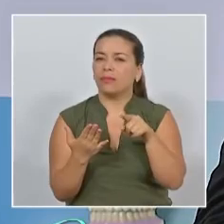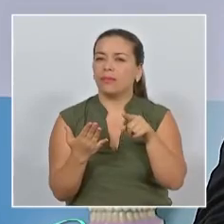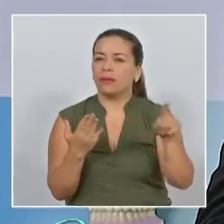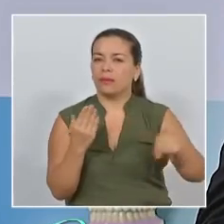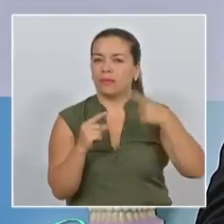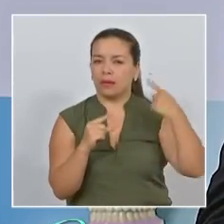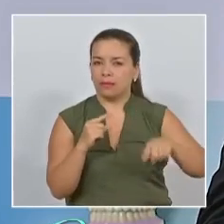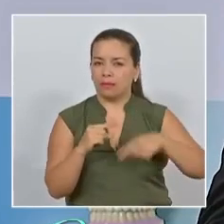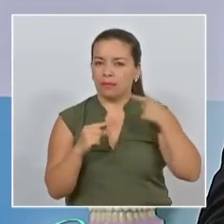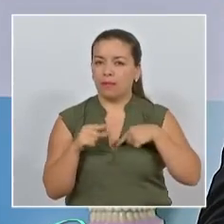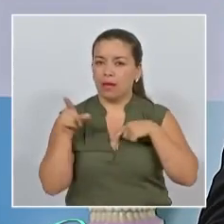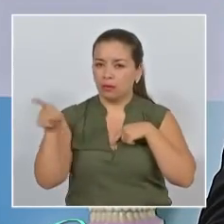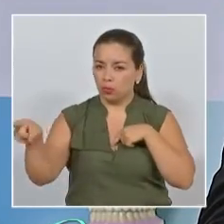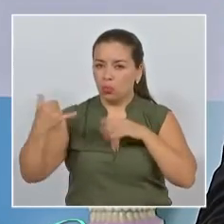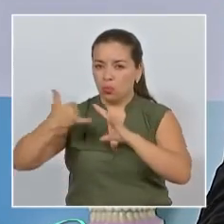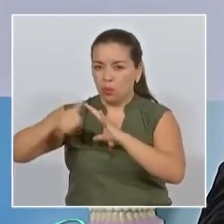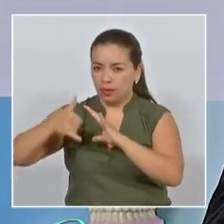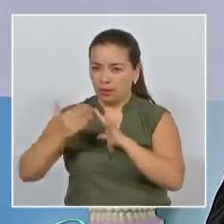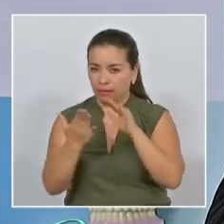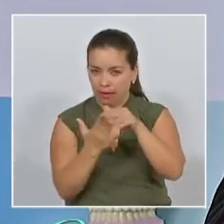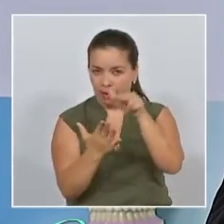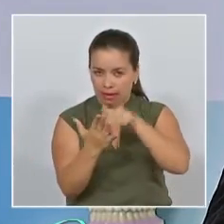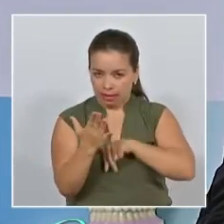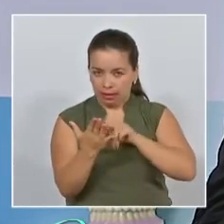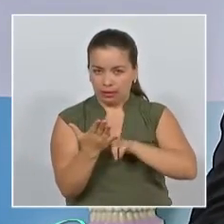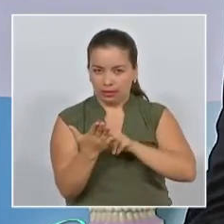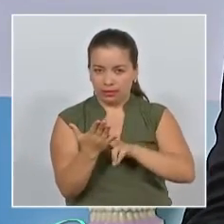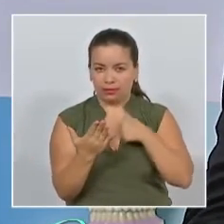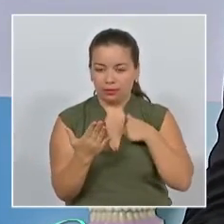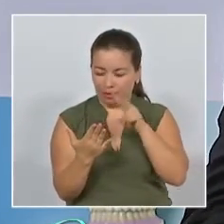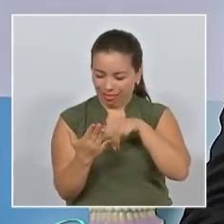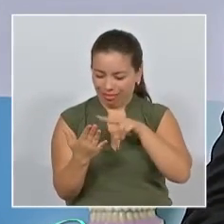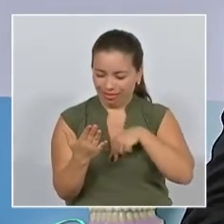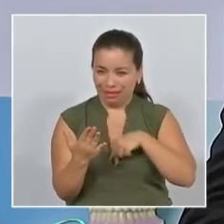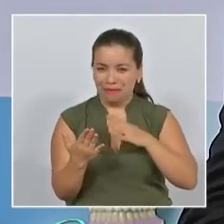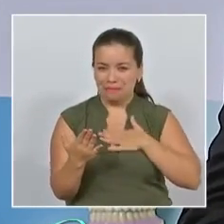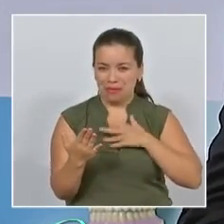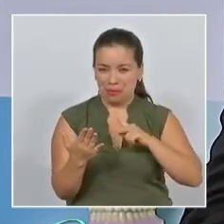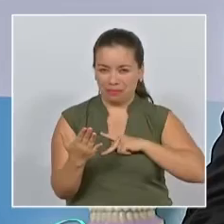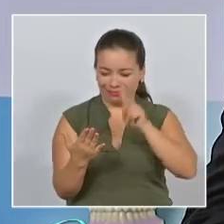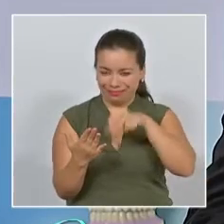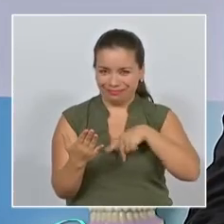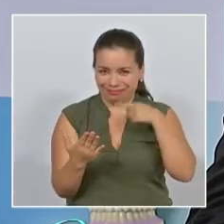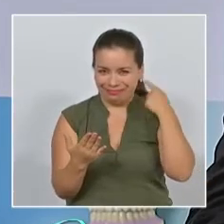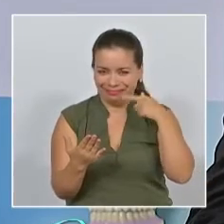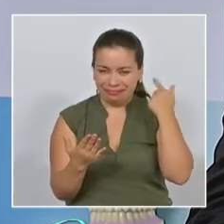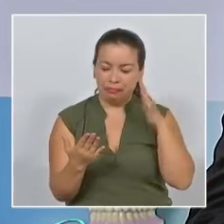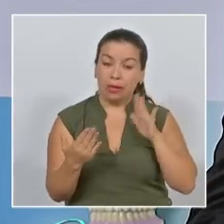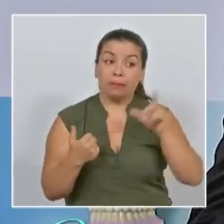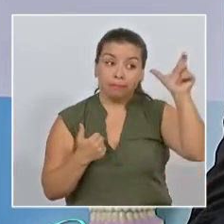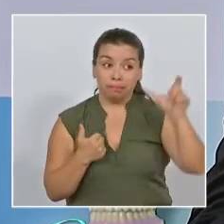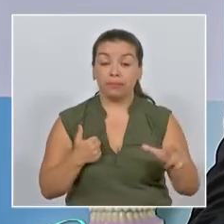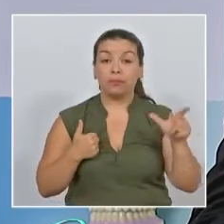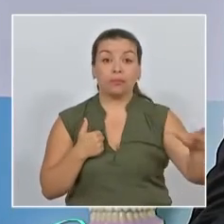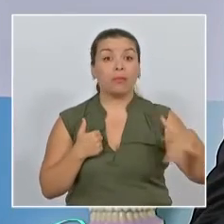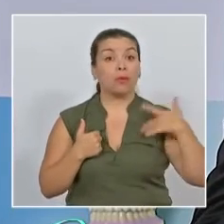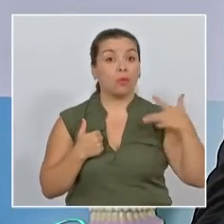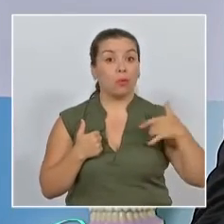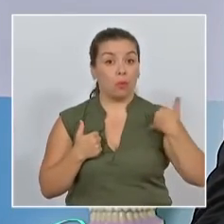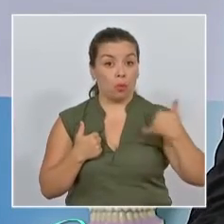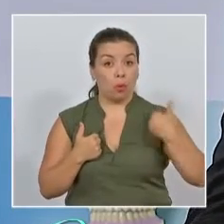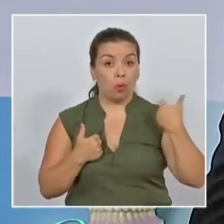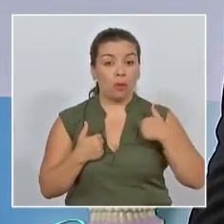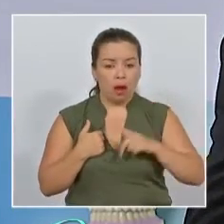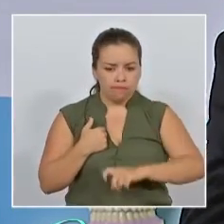que le llegaron a usted a su WhatsApp. Aquí las tengo, es que estaba leyendo una cosa como personal. Hay un paciente joven que le diagnosticaron